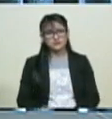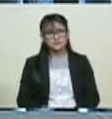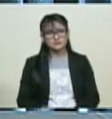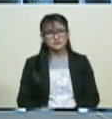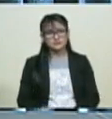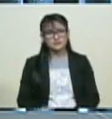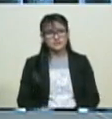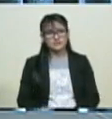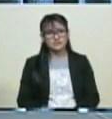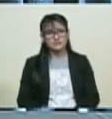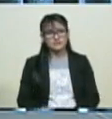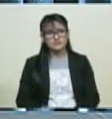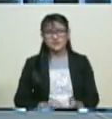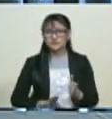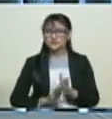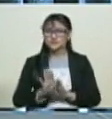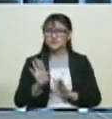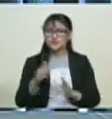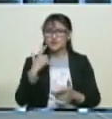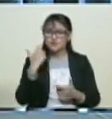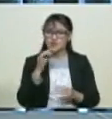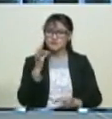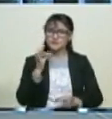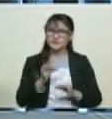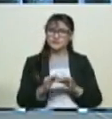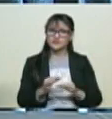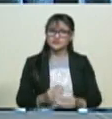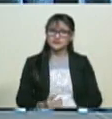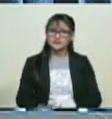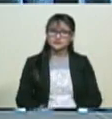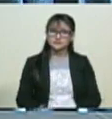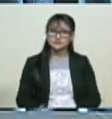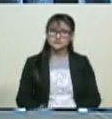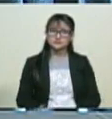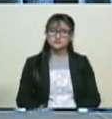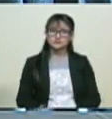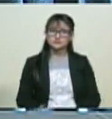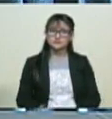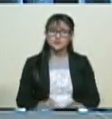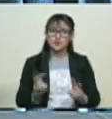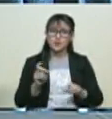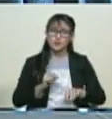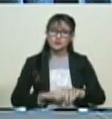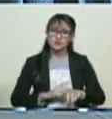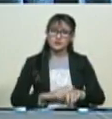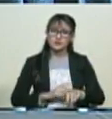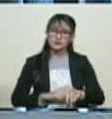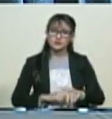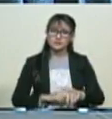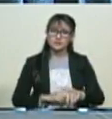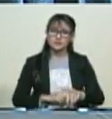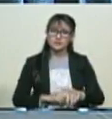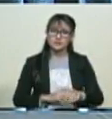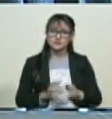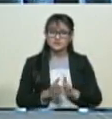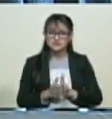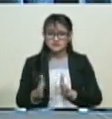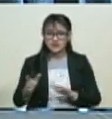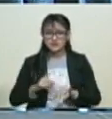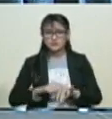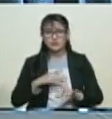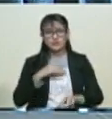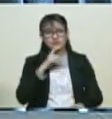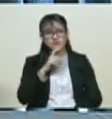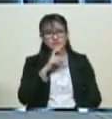y a seguir adelante y a buscar la esperanza y el frescor de los nuevos tiempos al pasar dificultades o